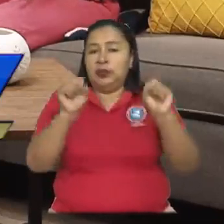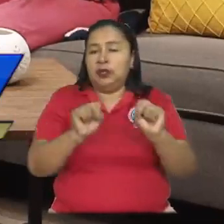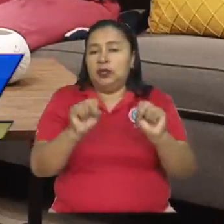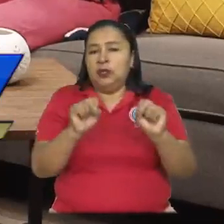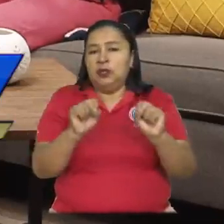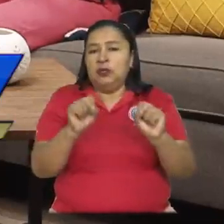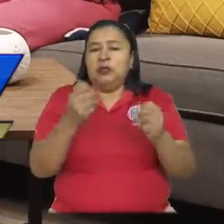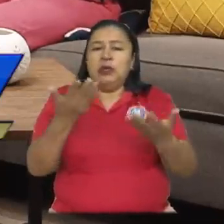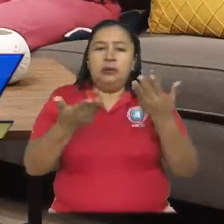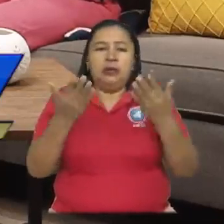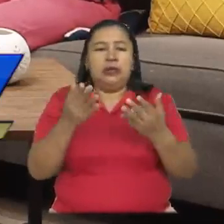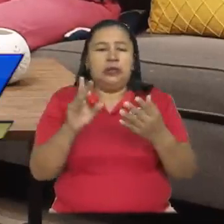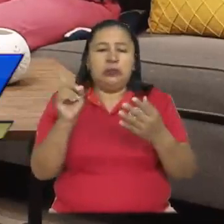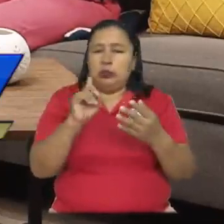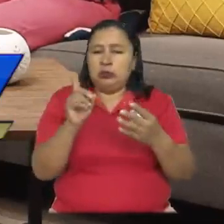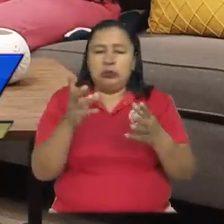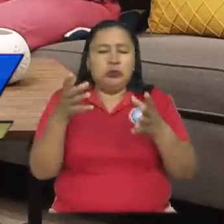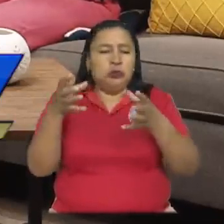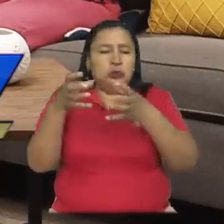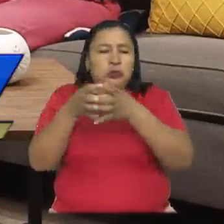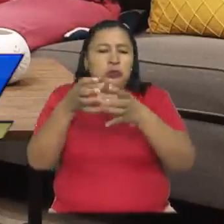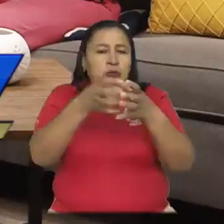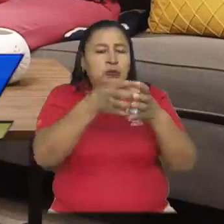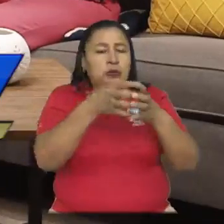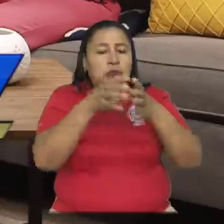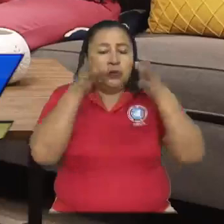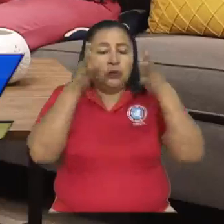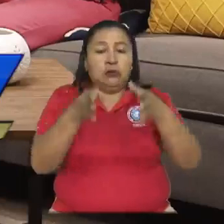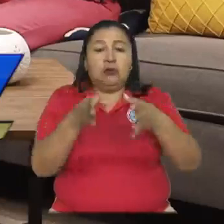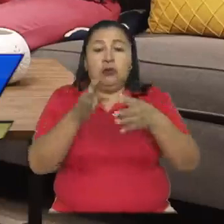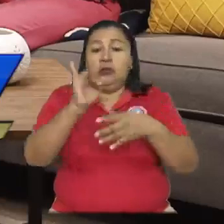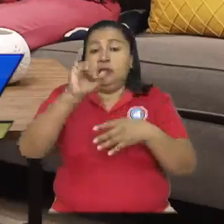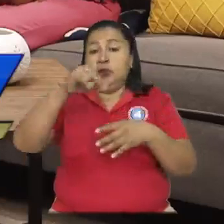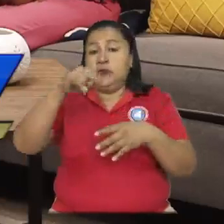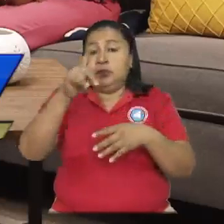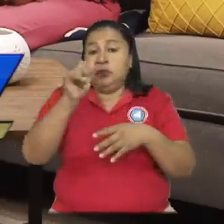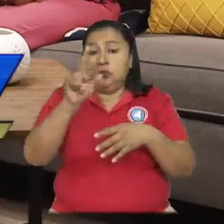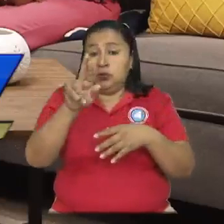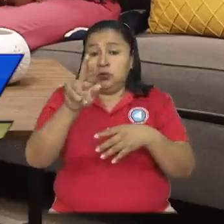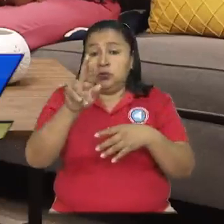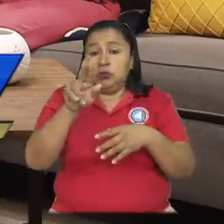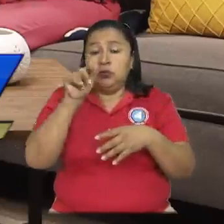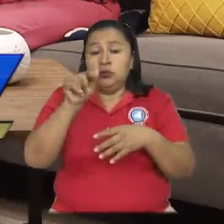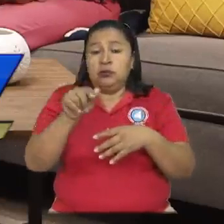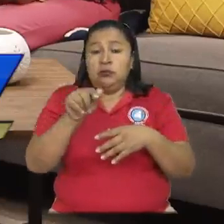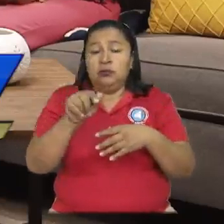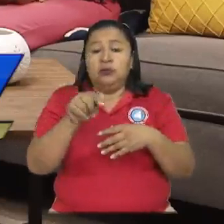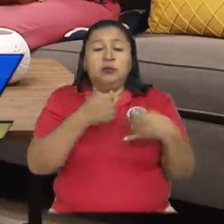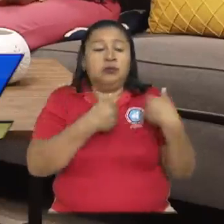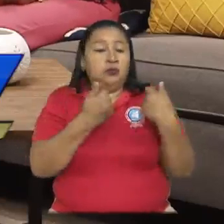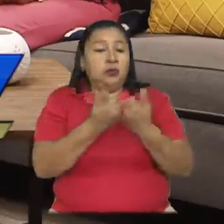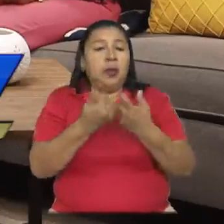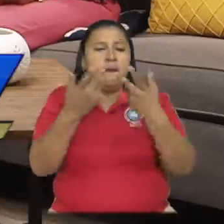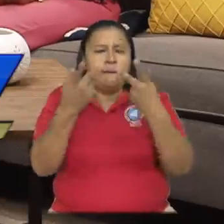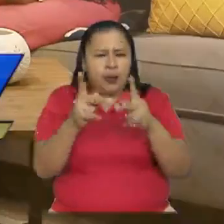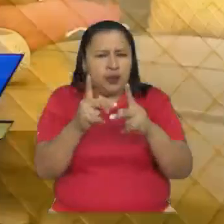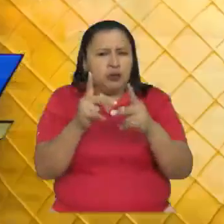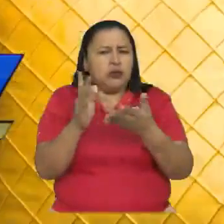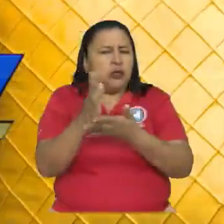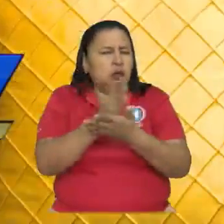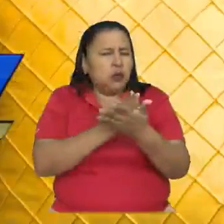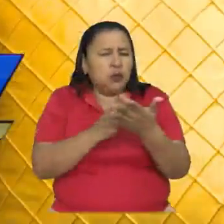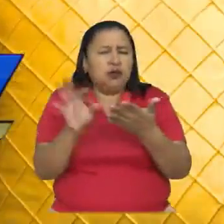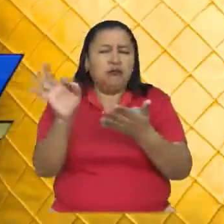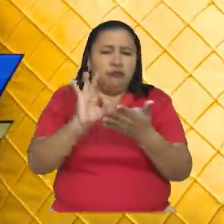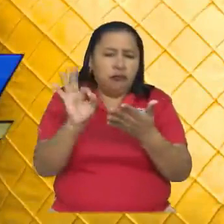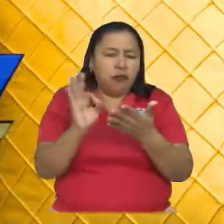no son sectores que directamente atendemos como como institución, pero que de alguna u otra